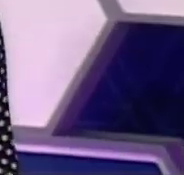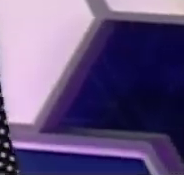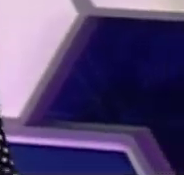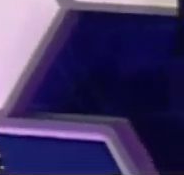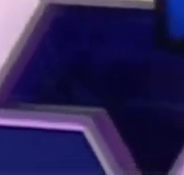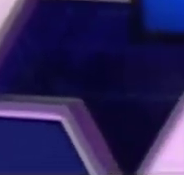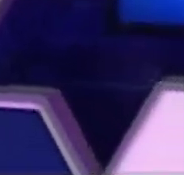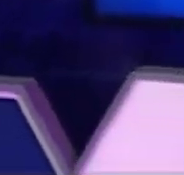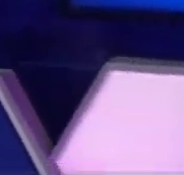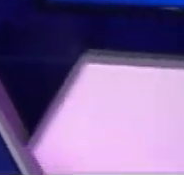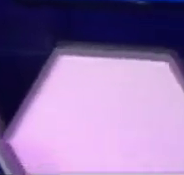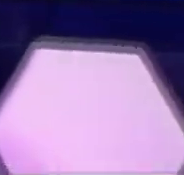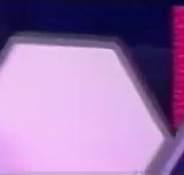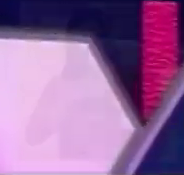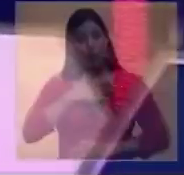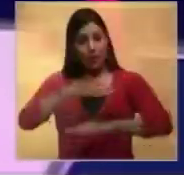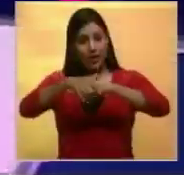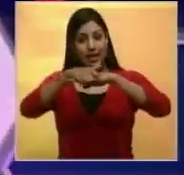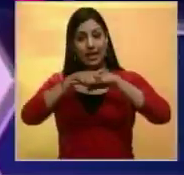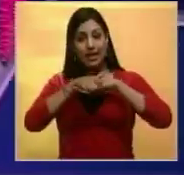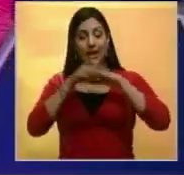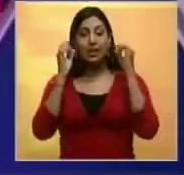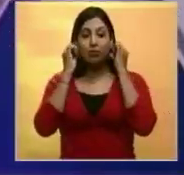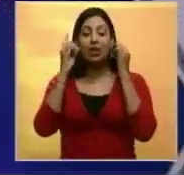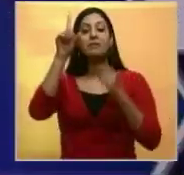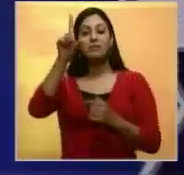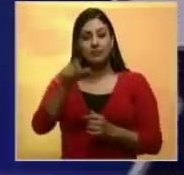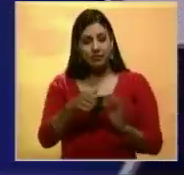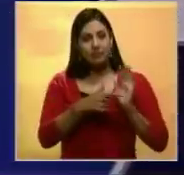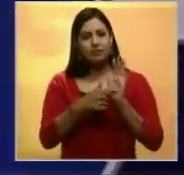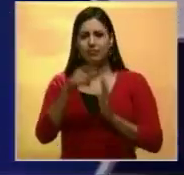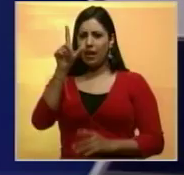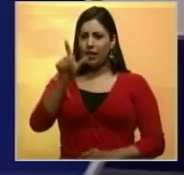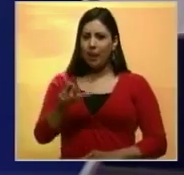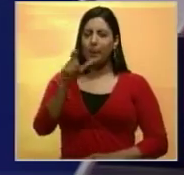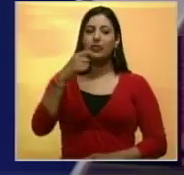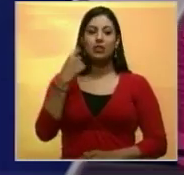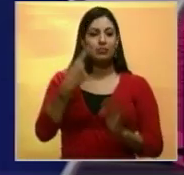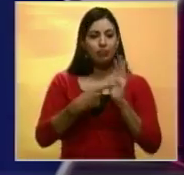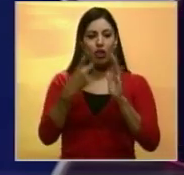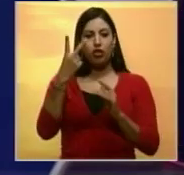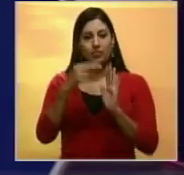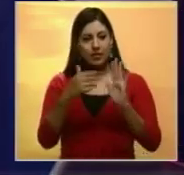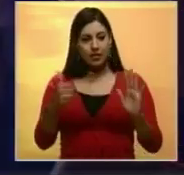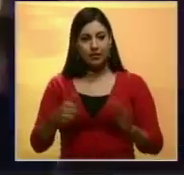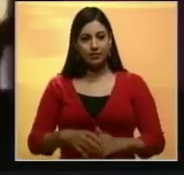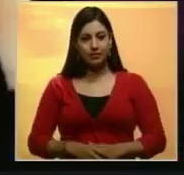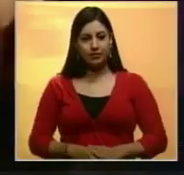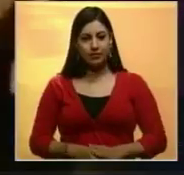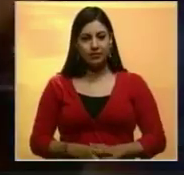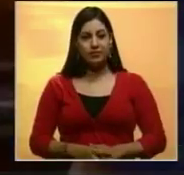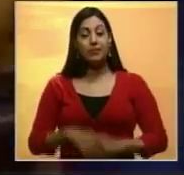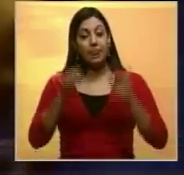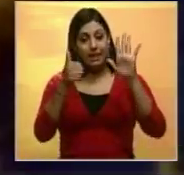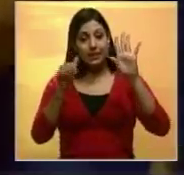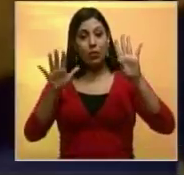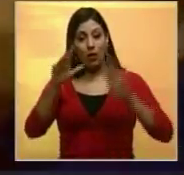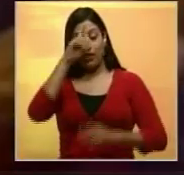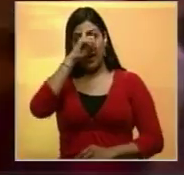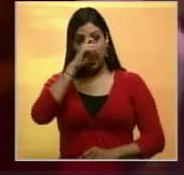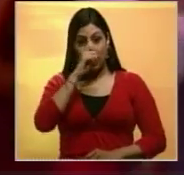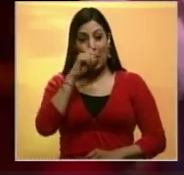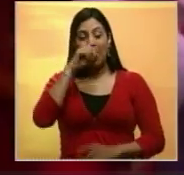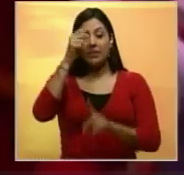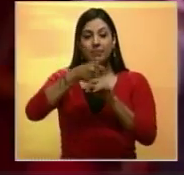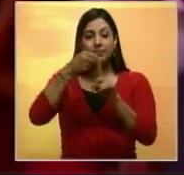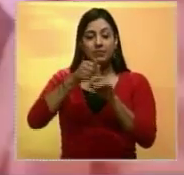El fallecimiento del artista británico David Bowie también fue uno de los sucesos relevantes del 2016. A los 69 años y tras